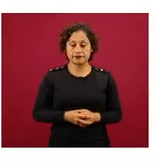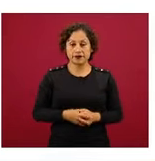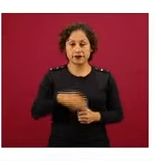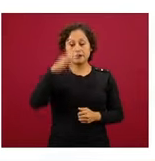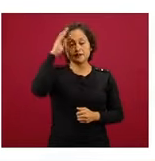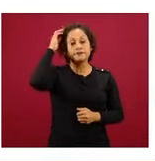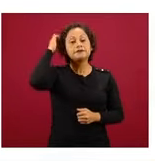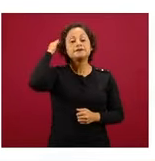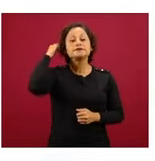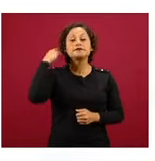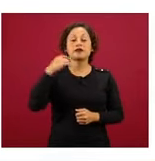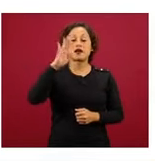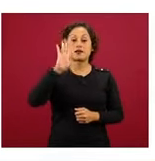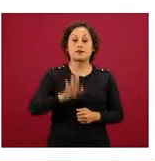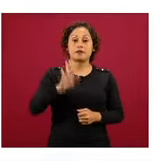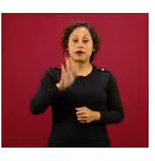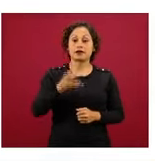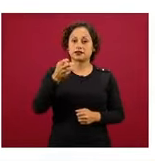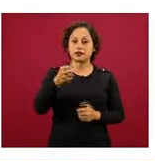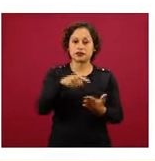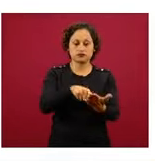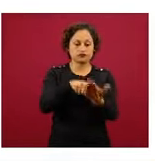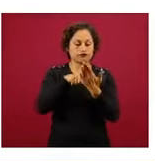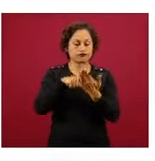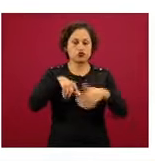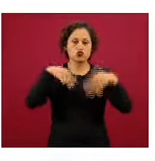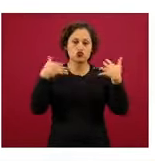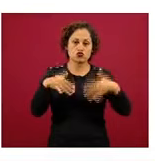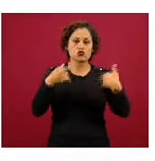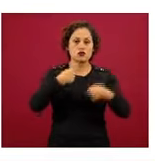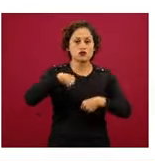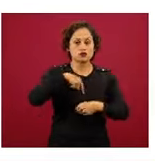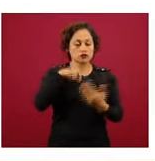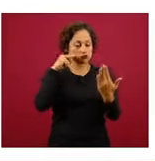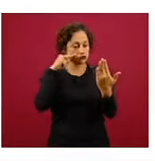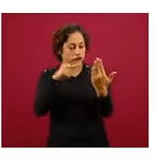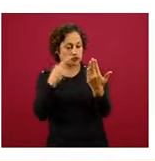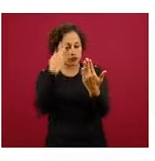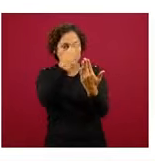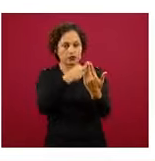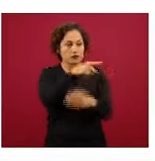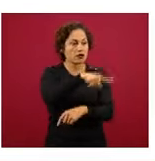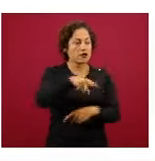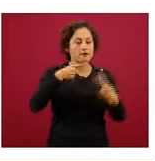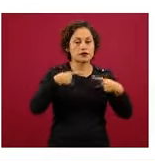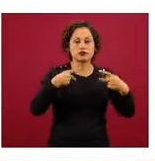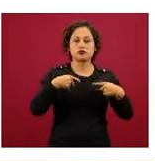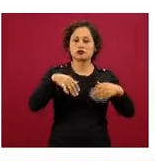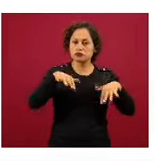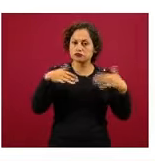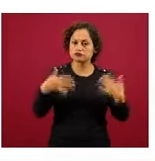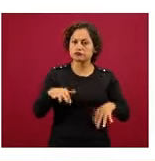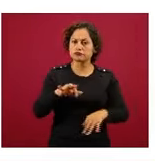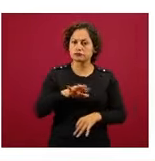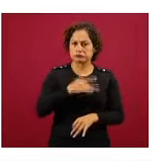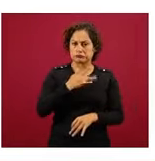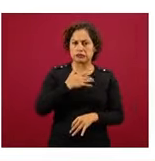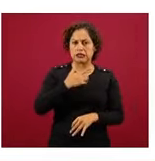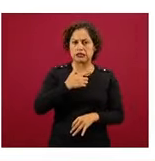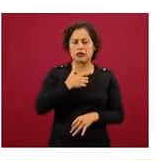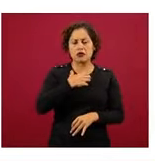está dándonos buen resultado, hay una buena satisfacción de quienes lo siguen y esperamos que esto también aplique. Este